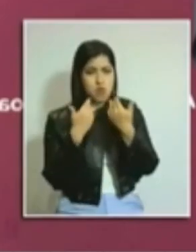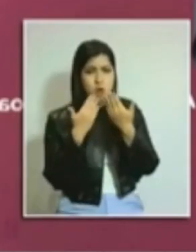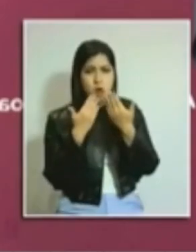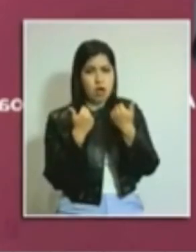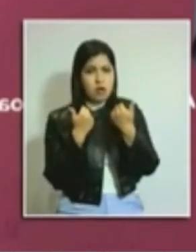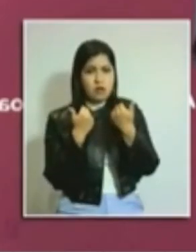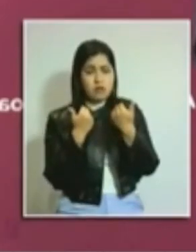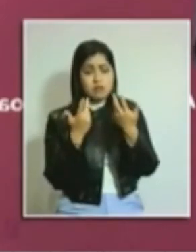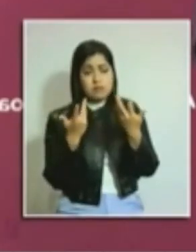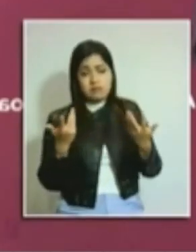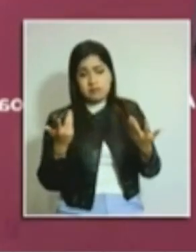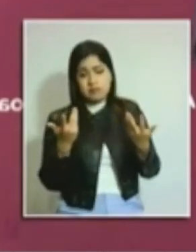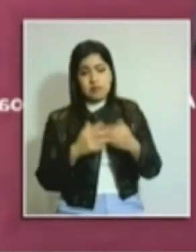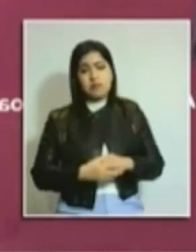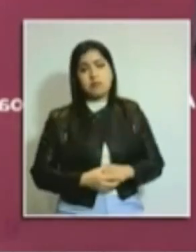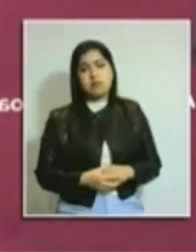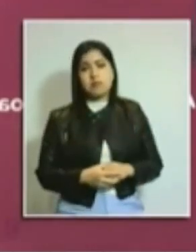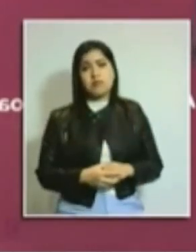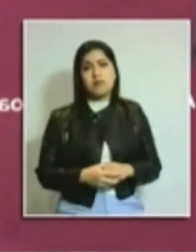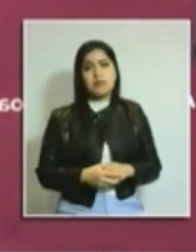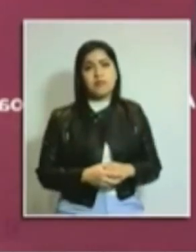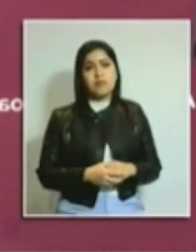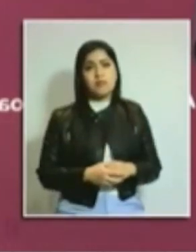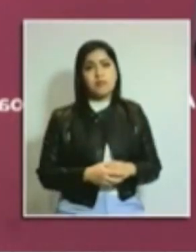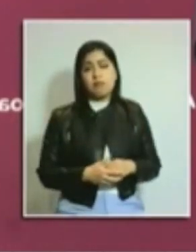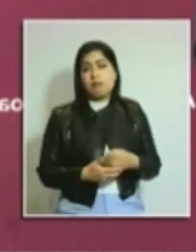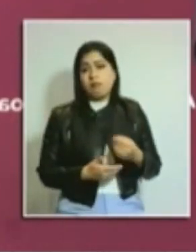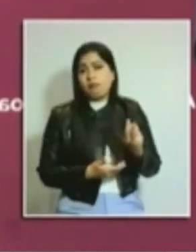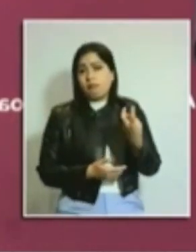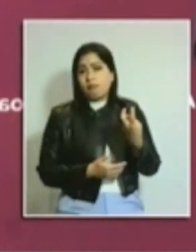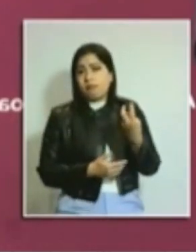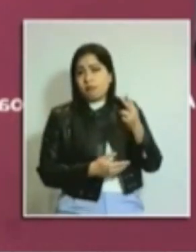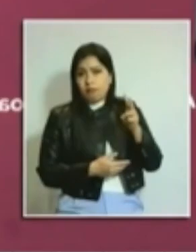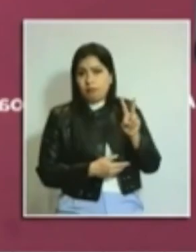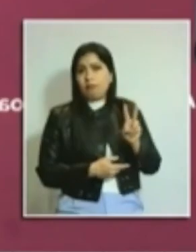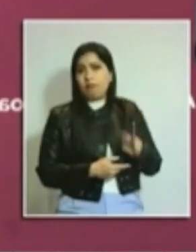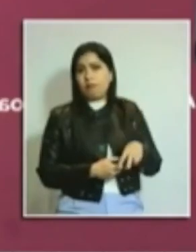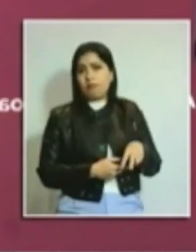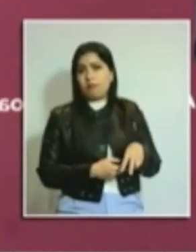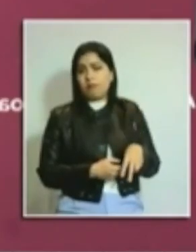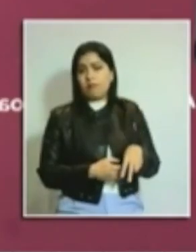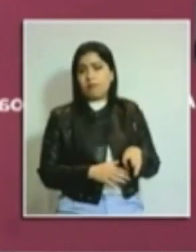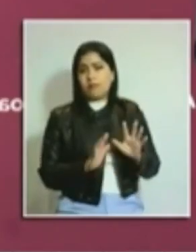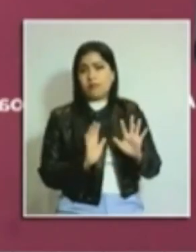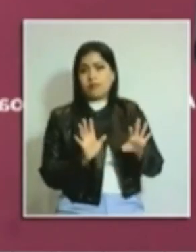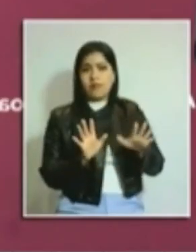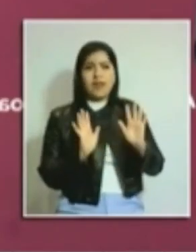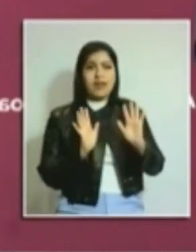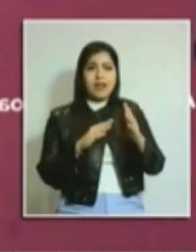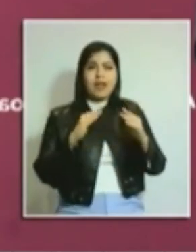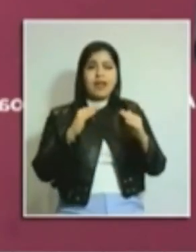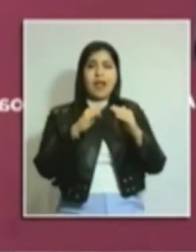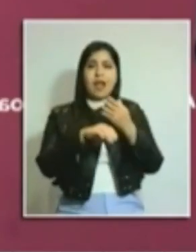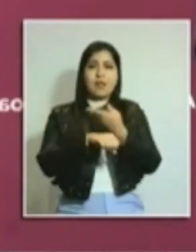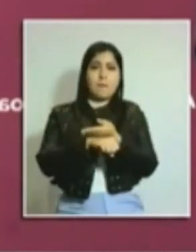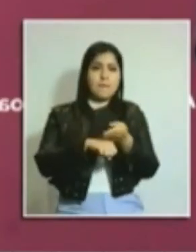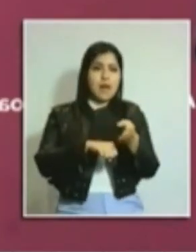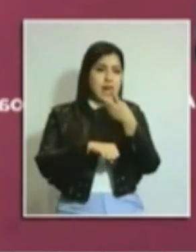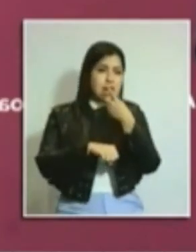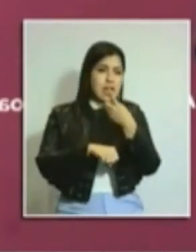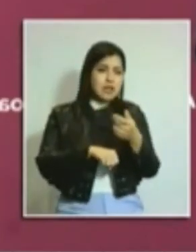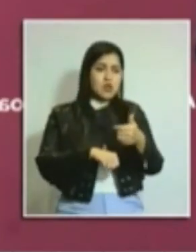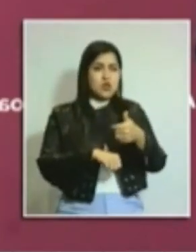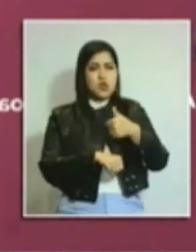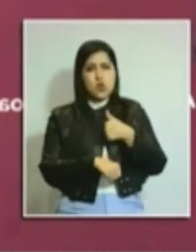buenas, obviamente, de los grupos que migran hacia Estados Unidos y que ponen pues en jaque, ¿no?, la